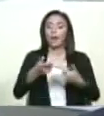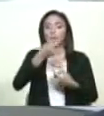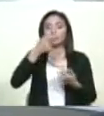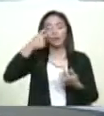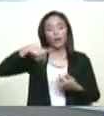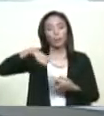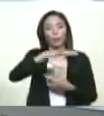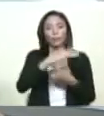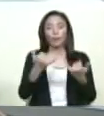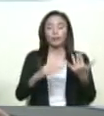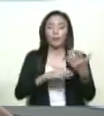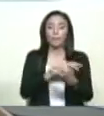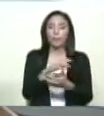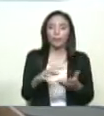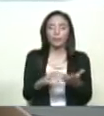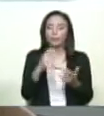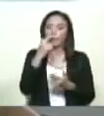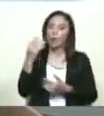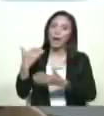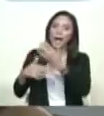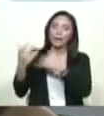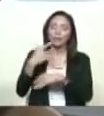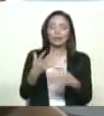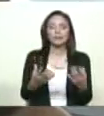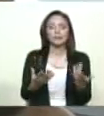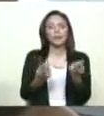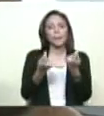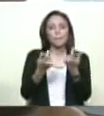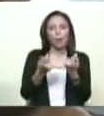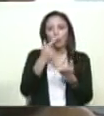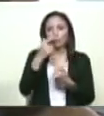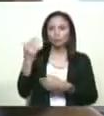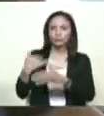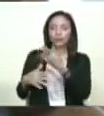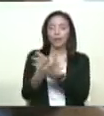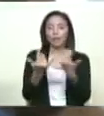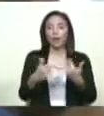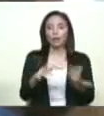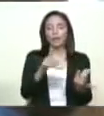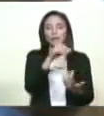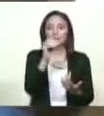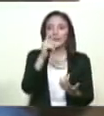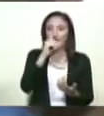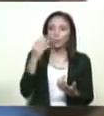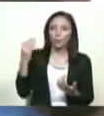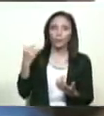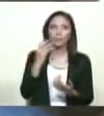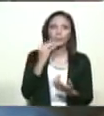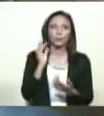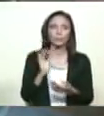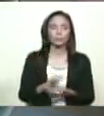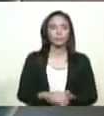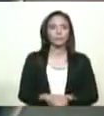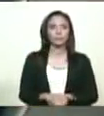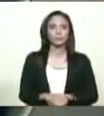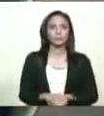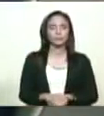civilización no existía hace 100 años por ejemplo la cava